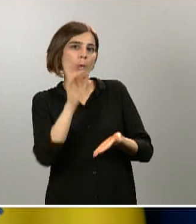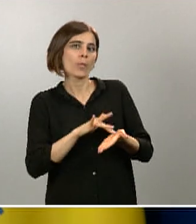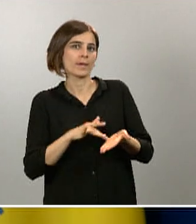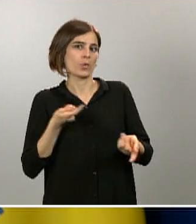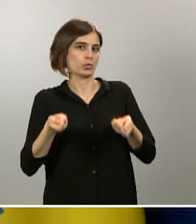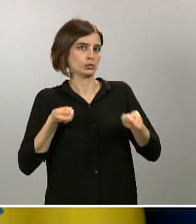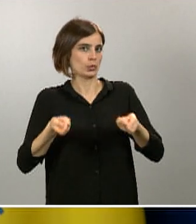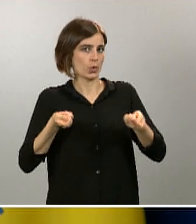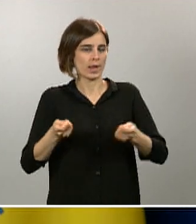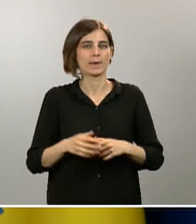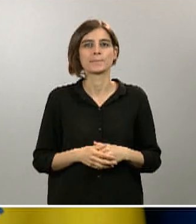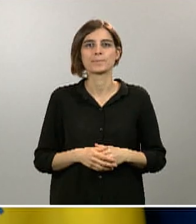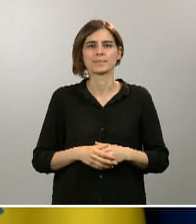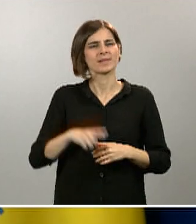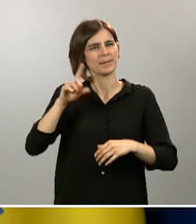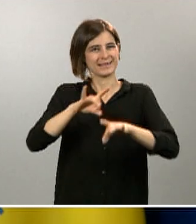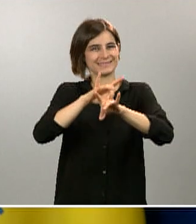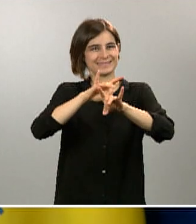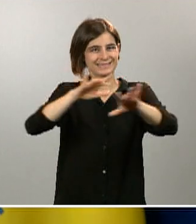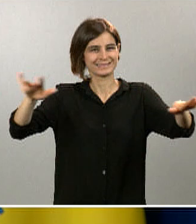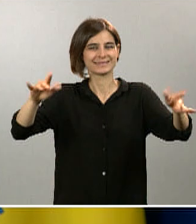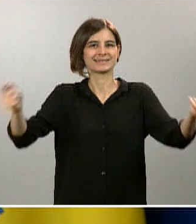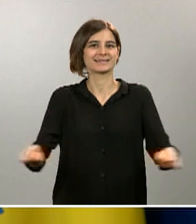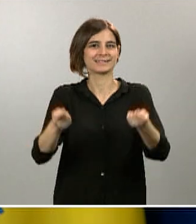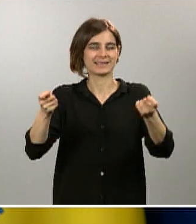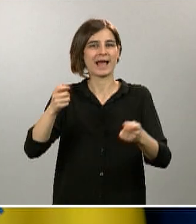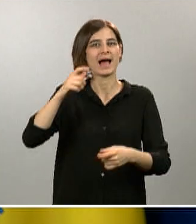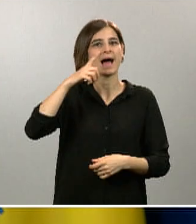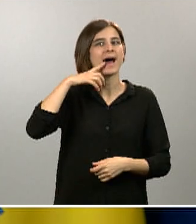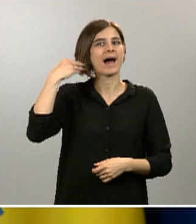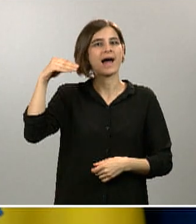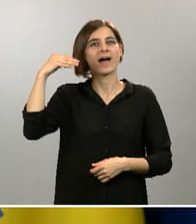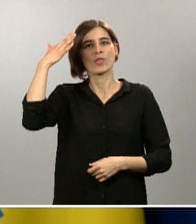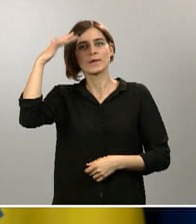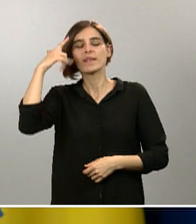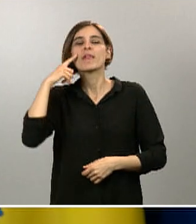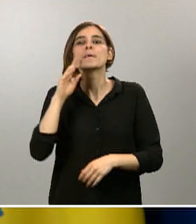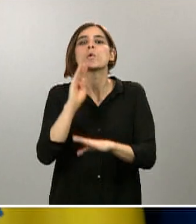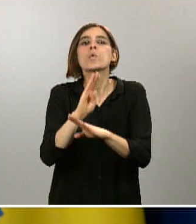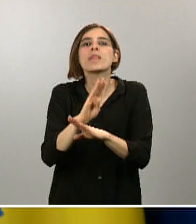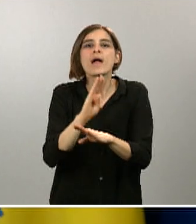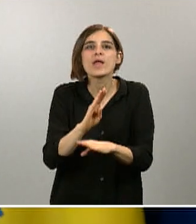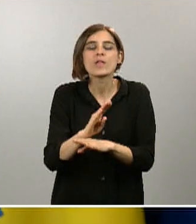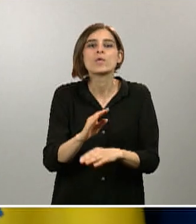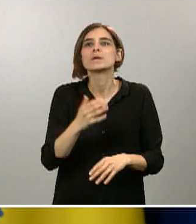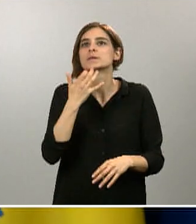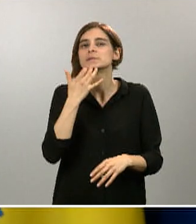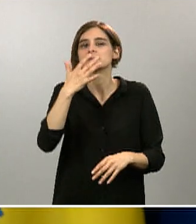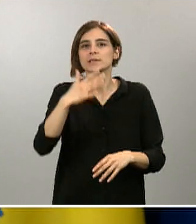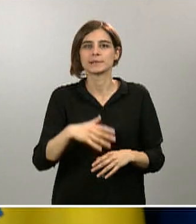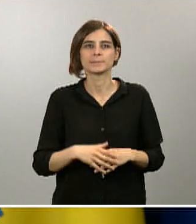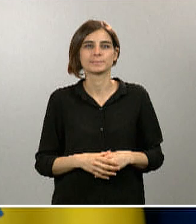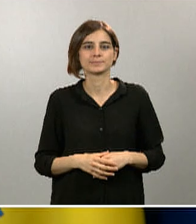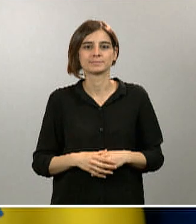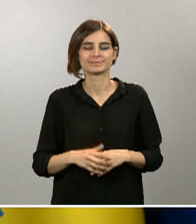los adolescentes para que fueran precavidos si iban a llevar intercambios, iban a realizar algún intercambio de imágenes,